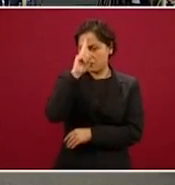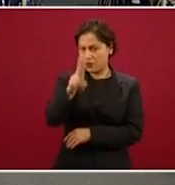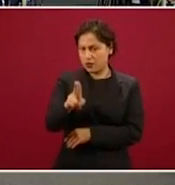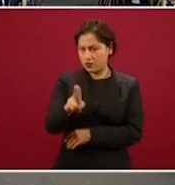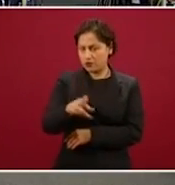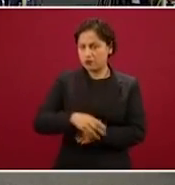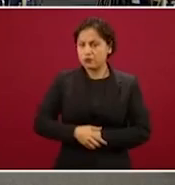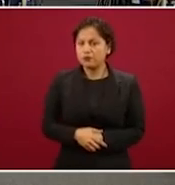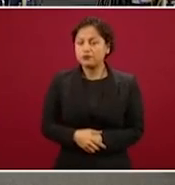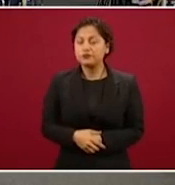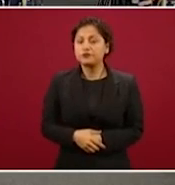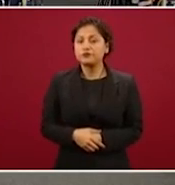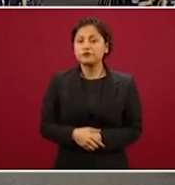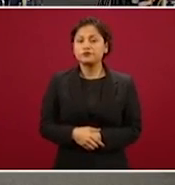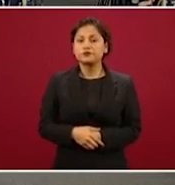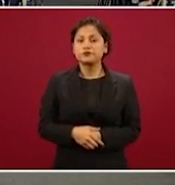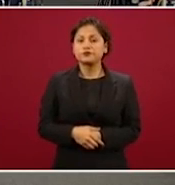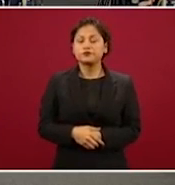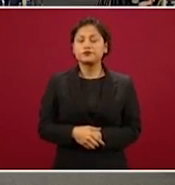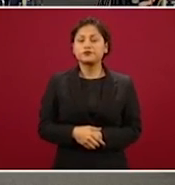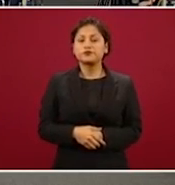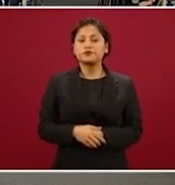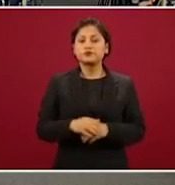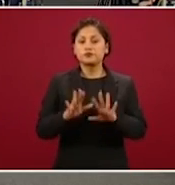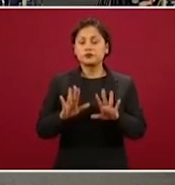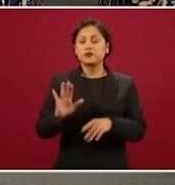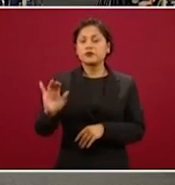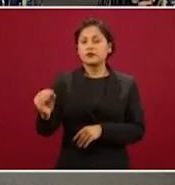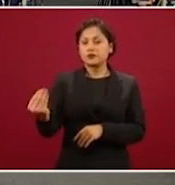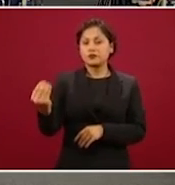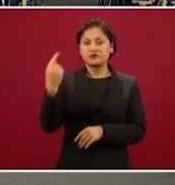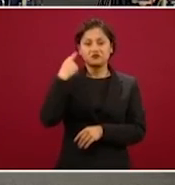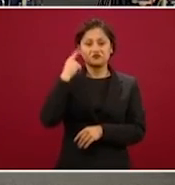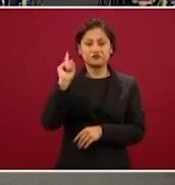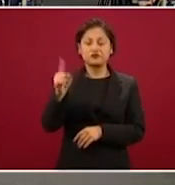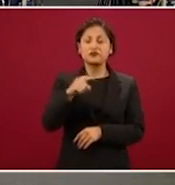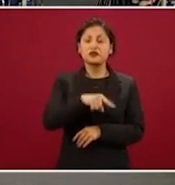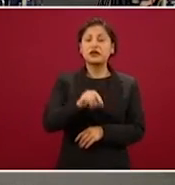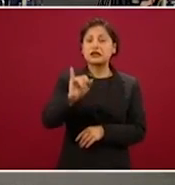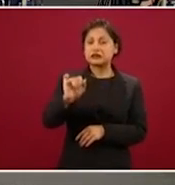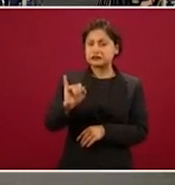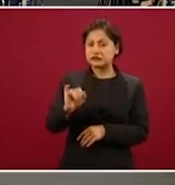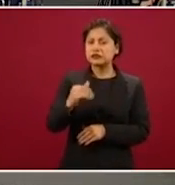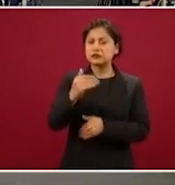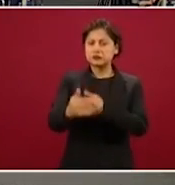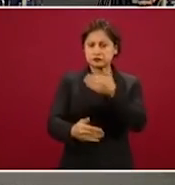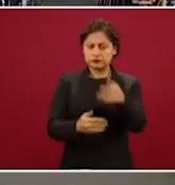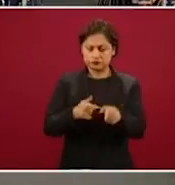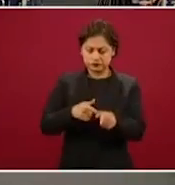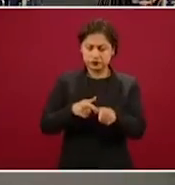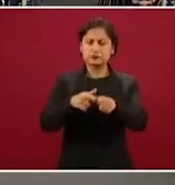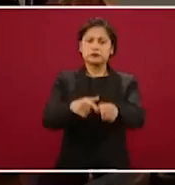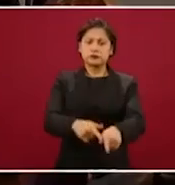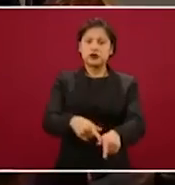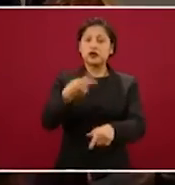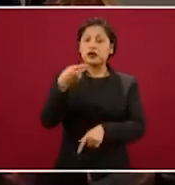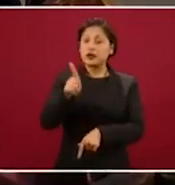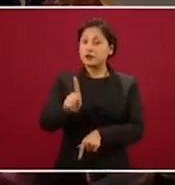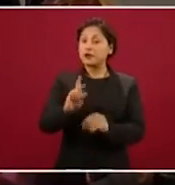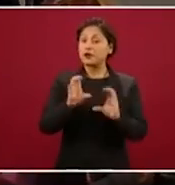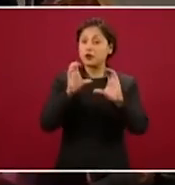Sí, pero hacia adelante y siempre y cuando no sean las empresas que